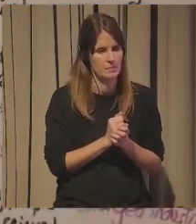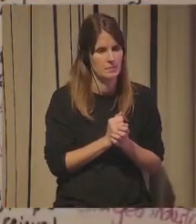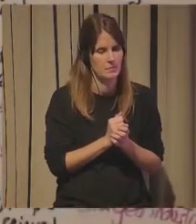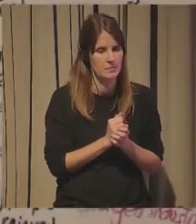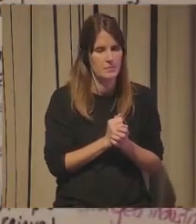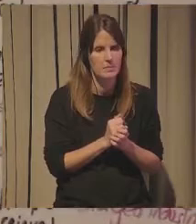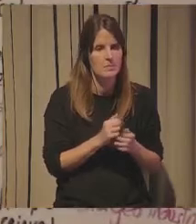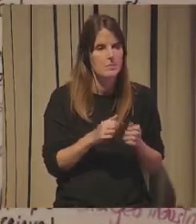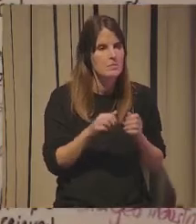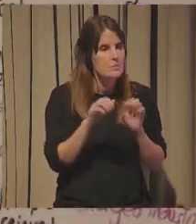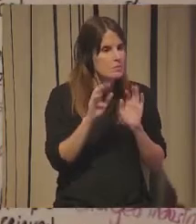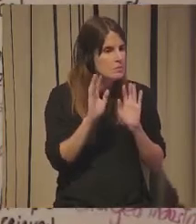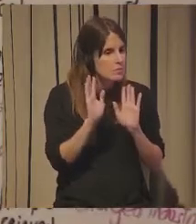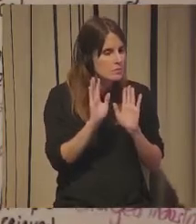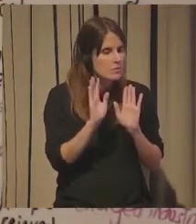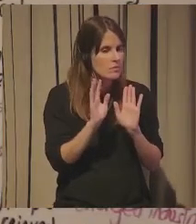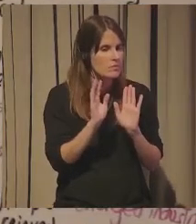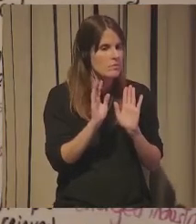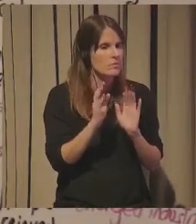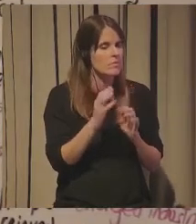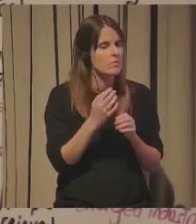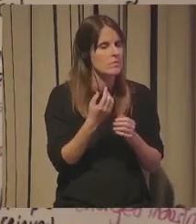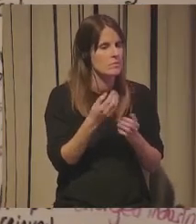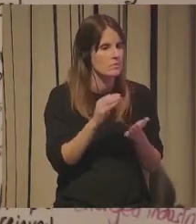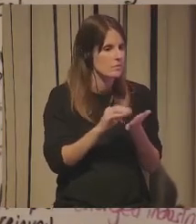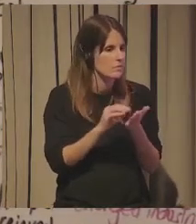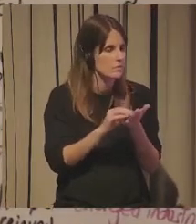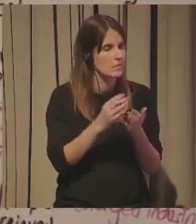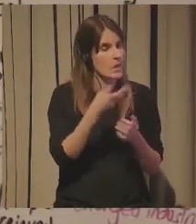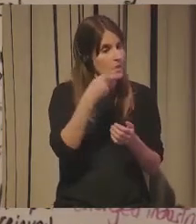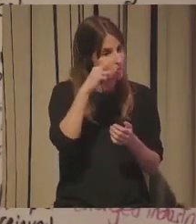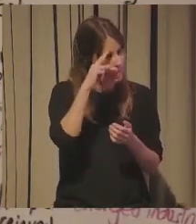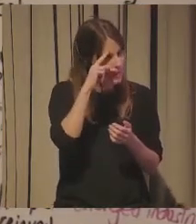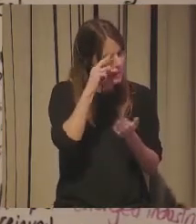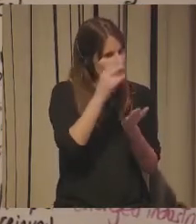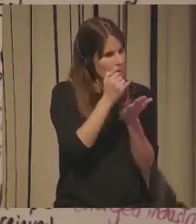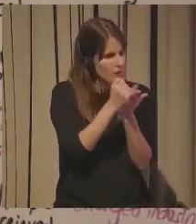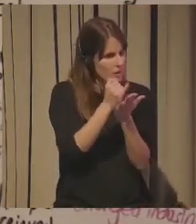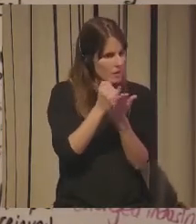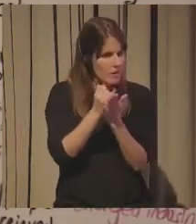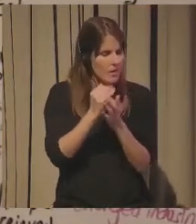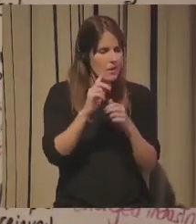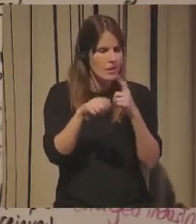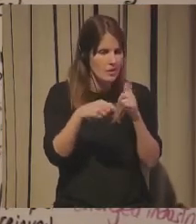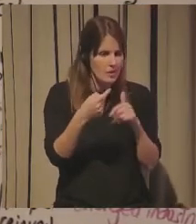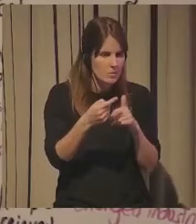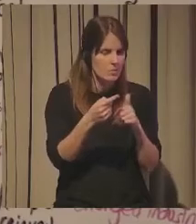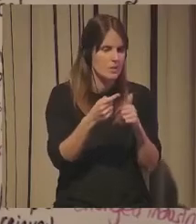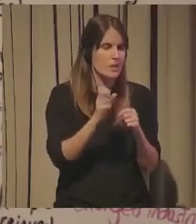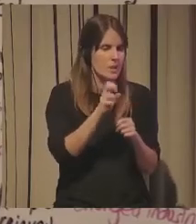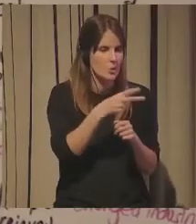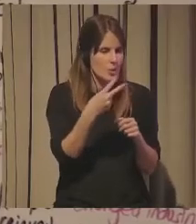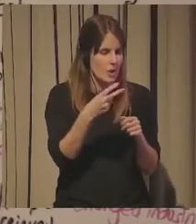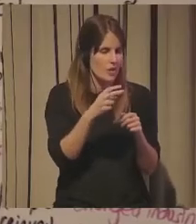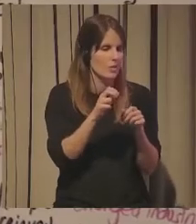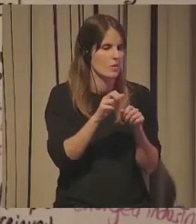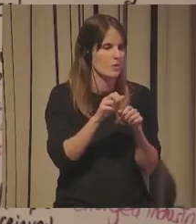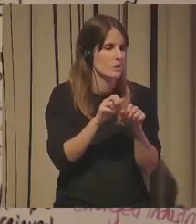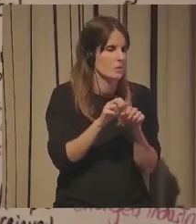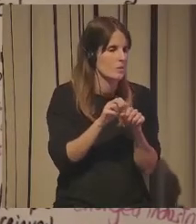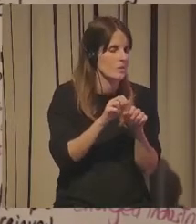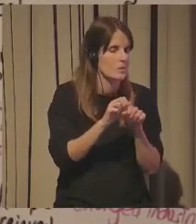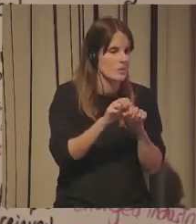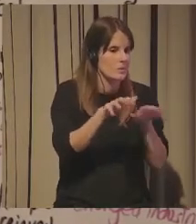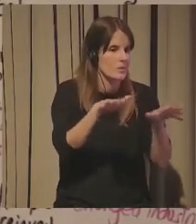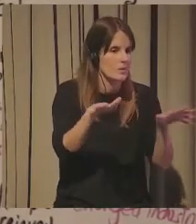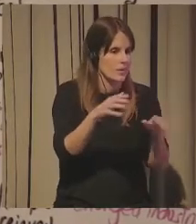Pero nunca nos lo cuentan, pero generalizamos en base a experiencia para desarrollar una experiencia más amplia. Sí, podemos predecir las fases